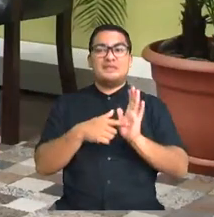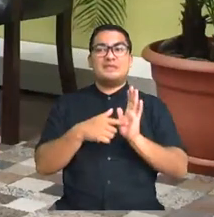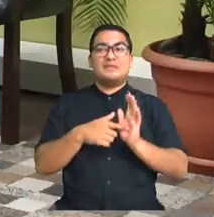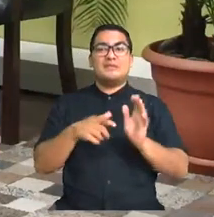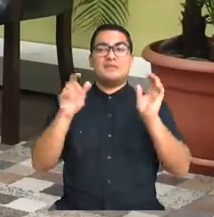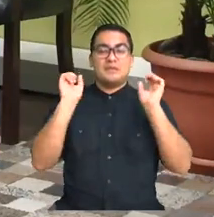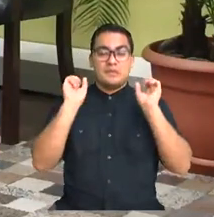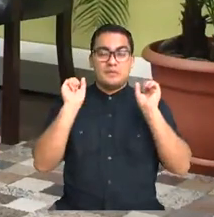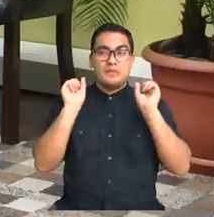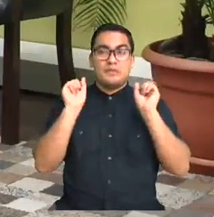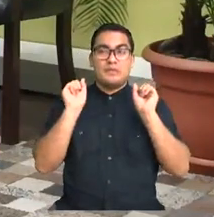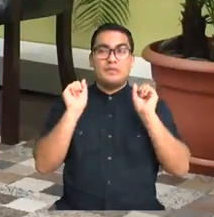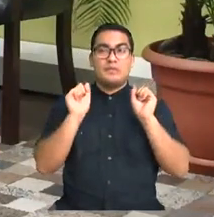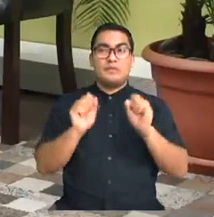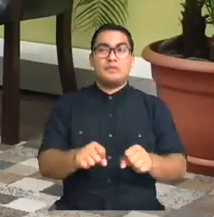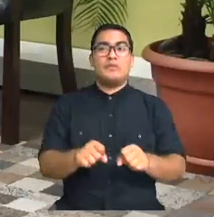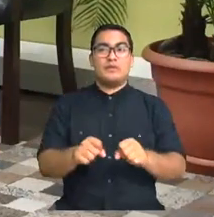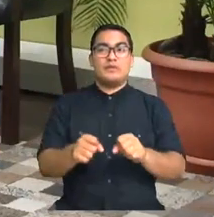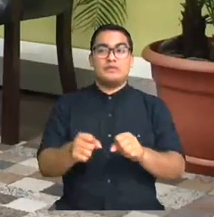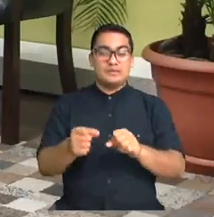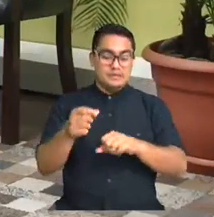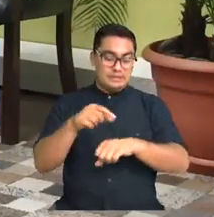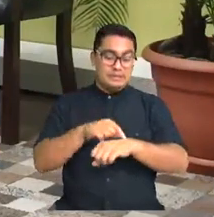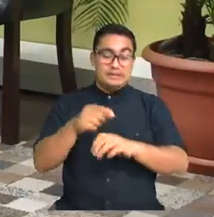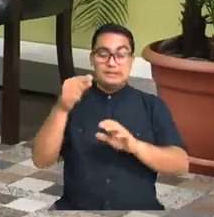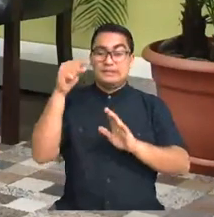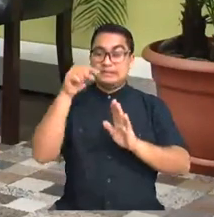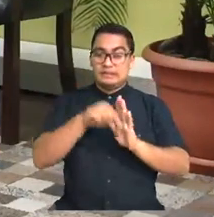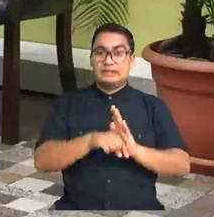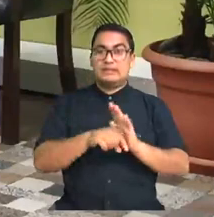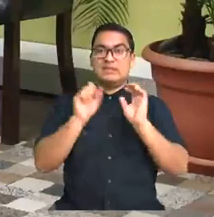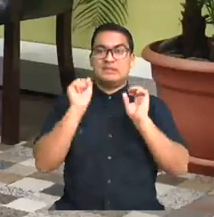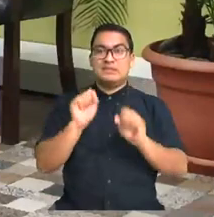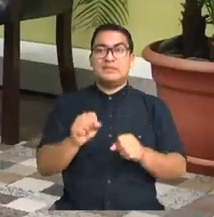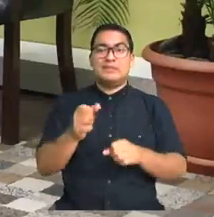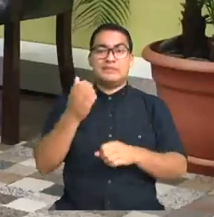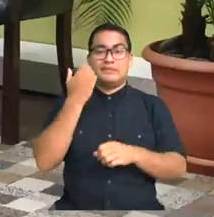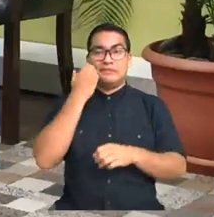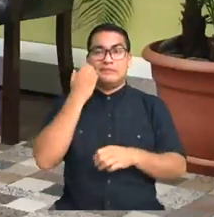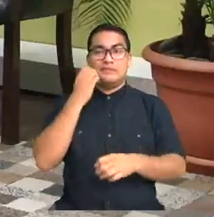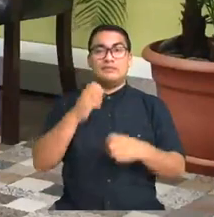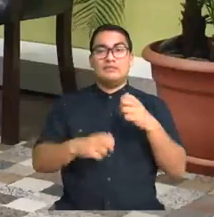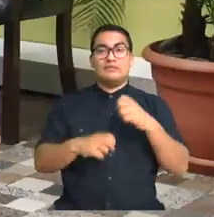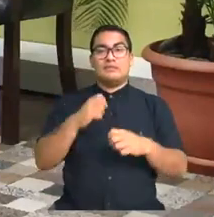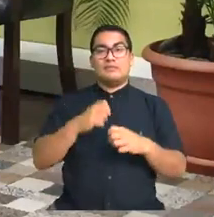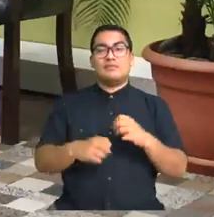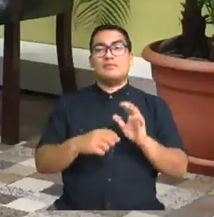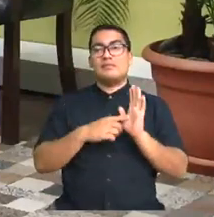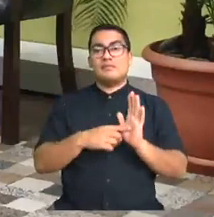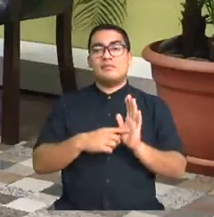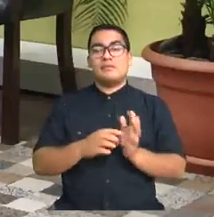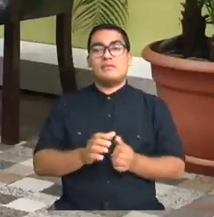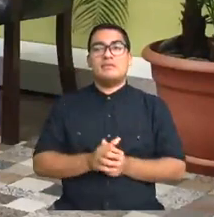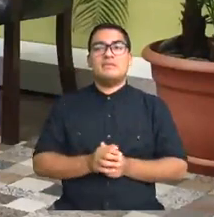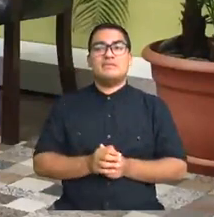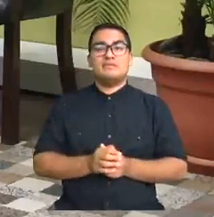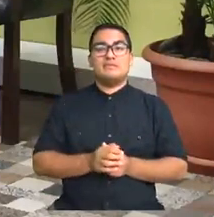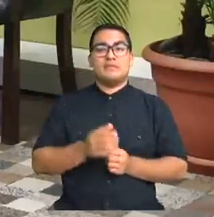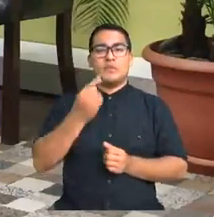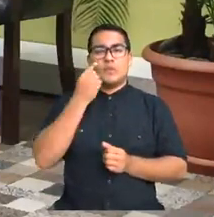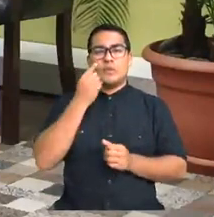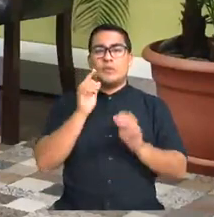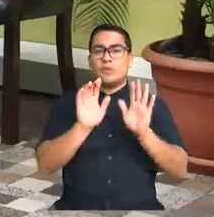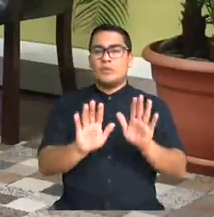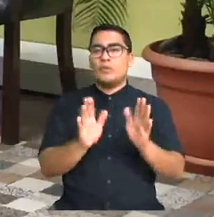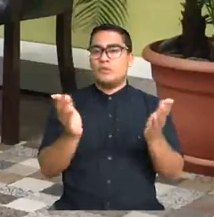puedan penetrar a capas más profundas y de esa manera puedan provocarnos infecciones. Entonces, primero que todo, el primer cuidado tiene que